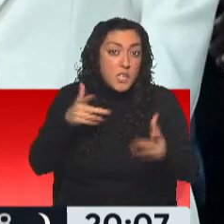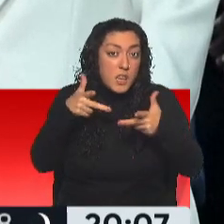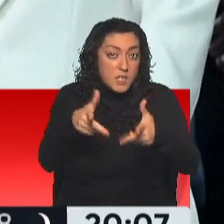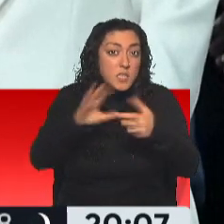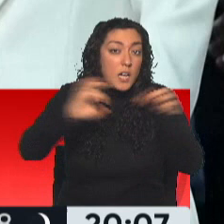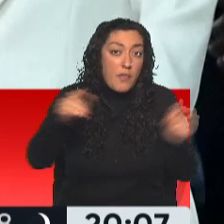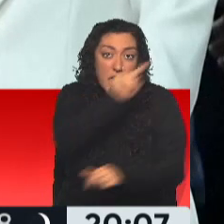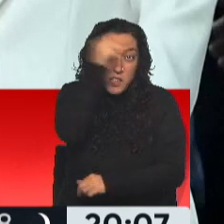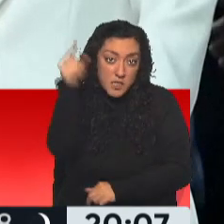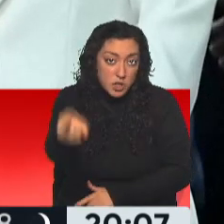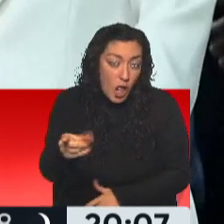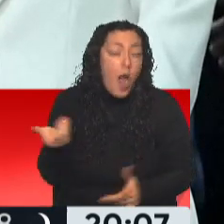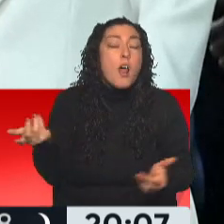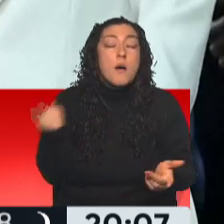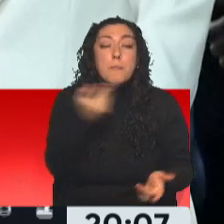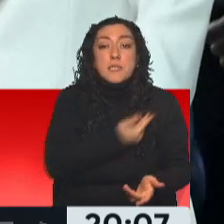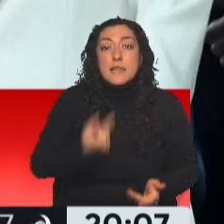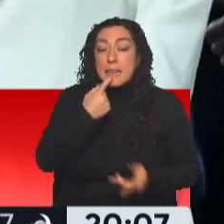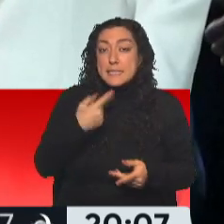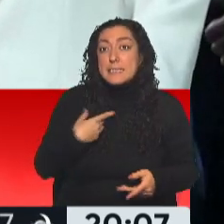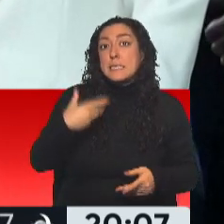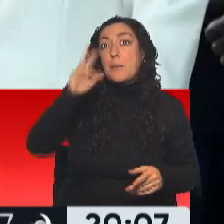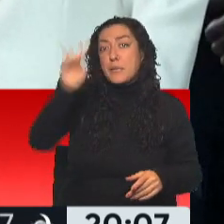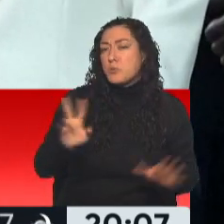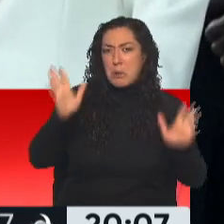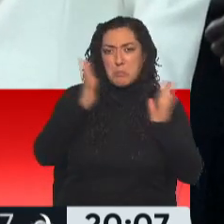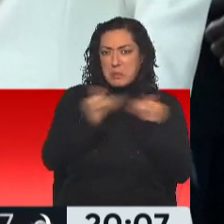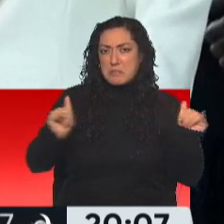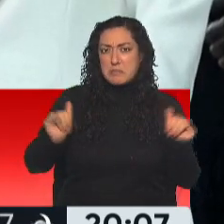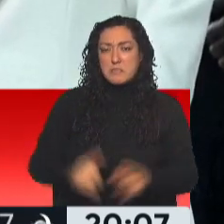nacional, el presidente dijo que Venezuela está en paz.